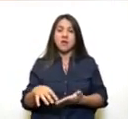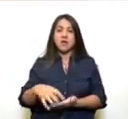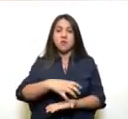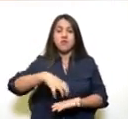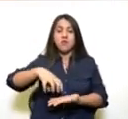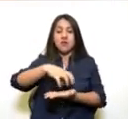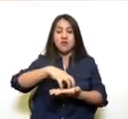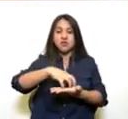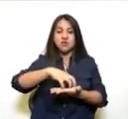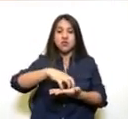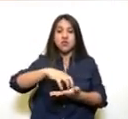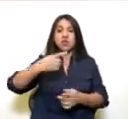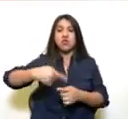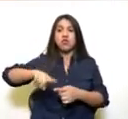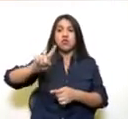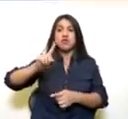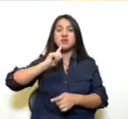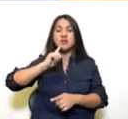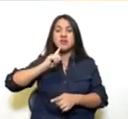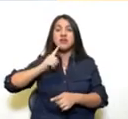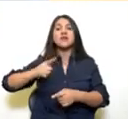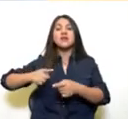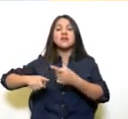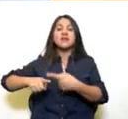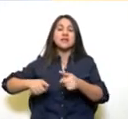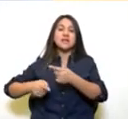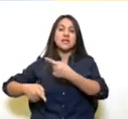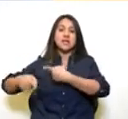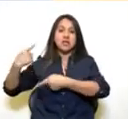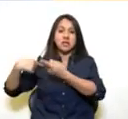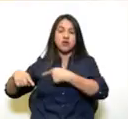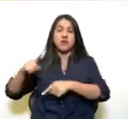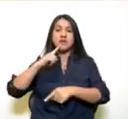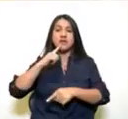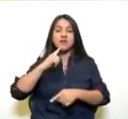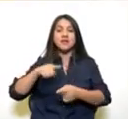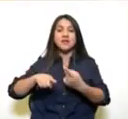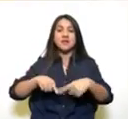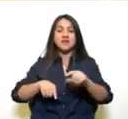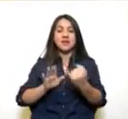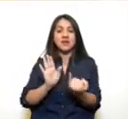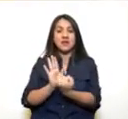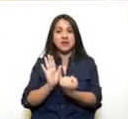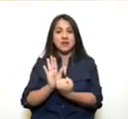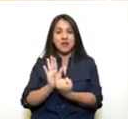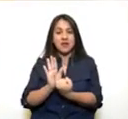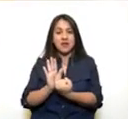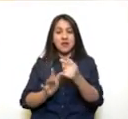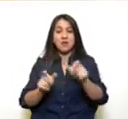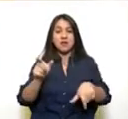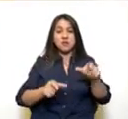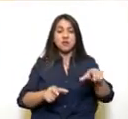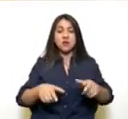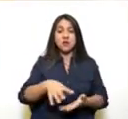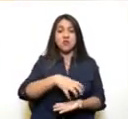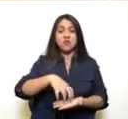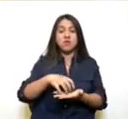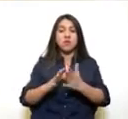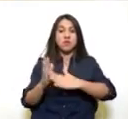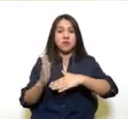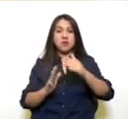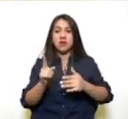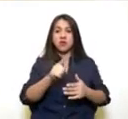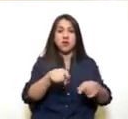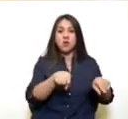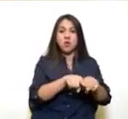otra tiene distinta historia tiene distinta identidad la gente en la comuna de la pintana no es